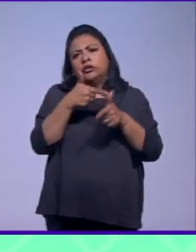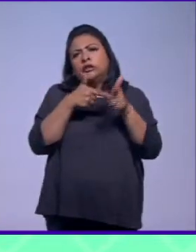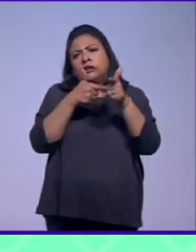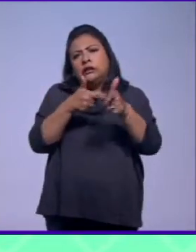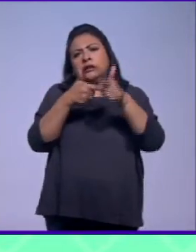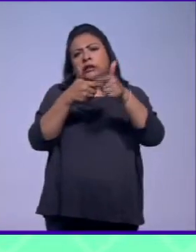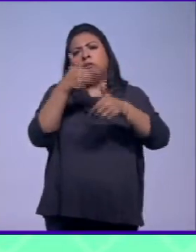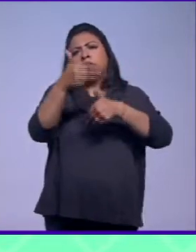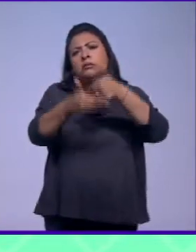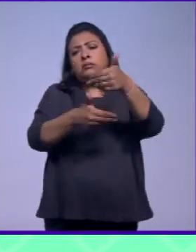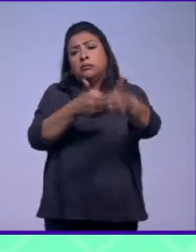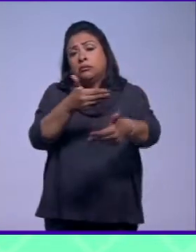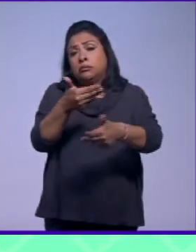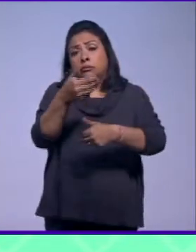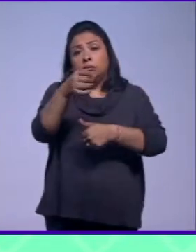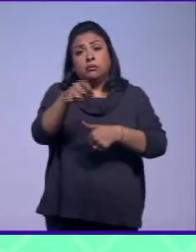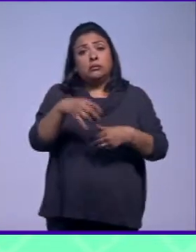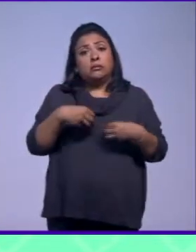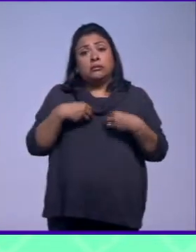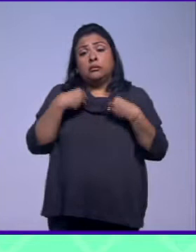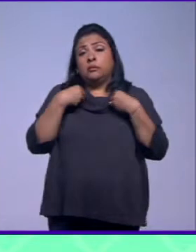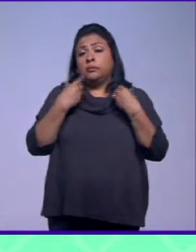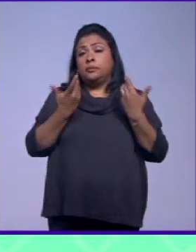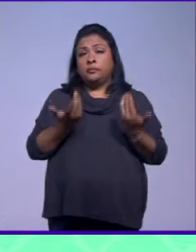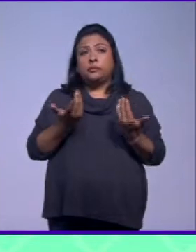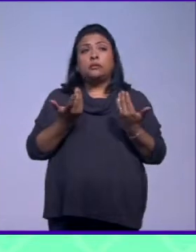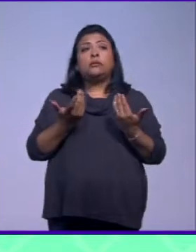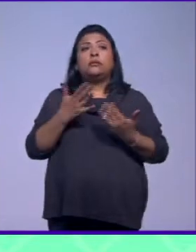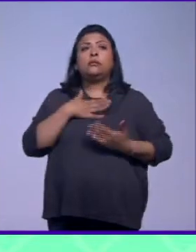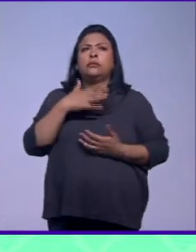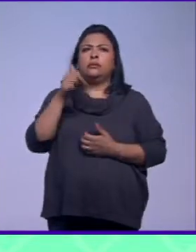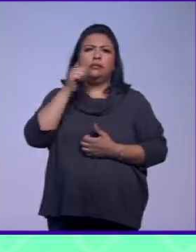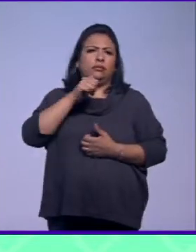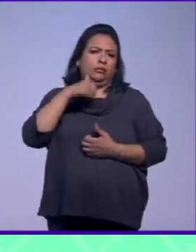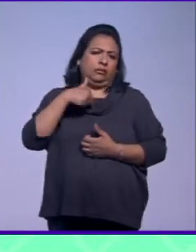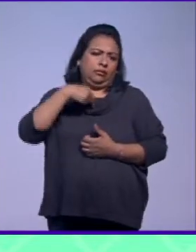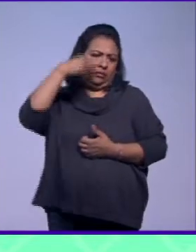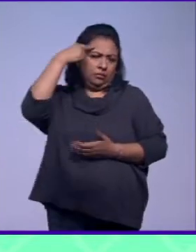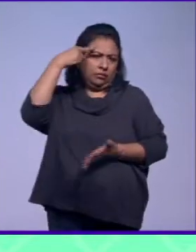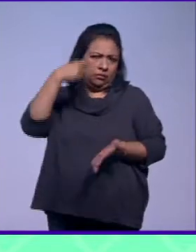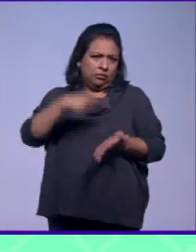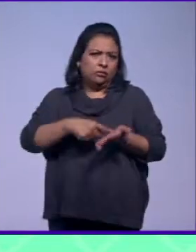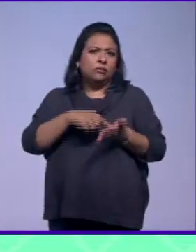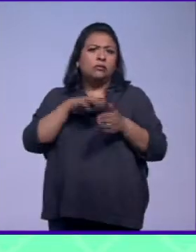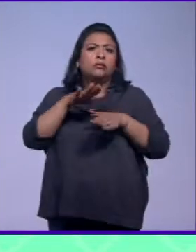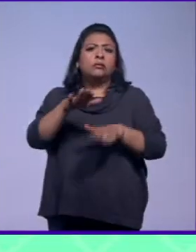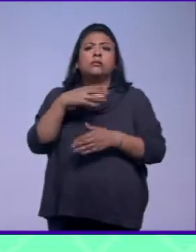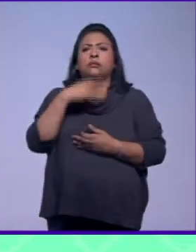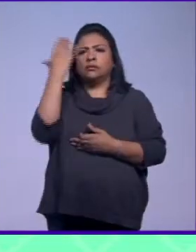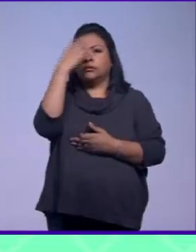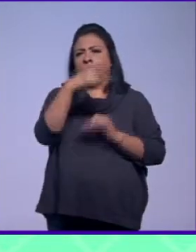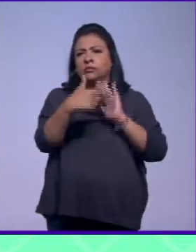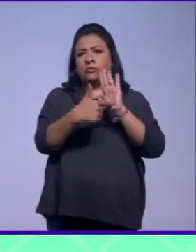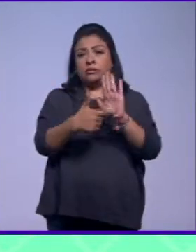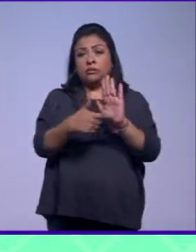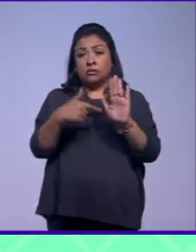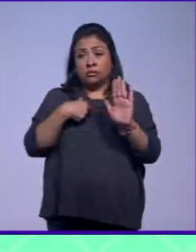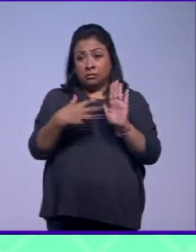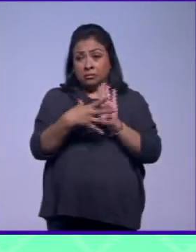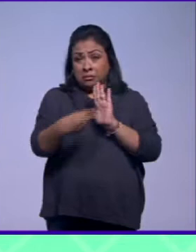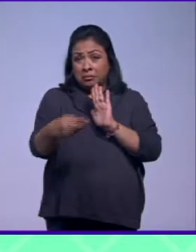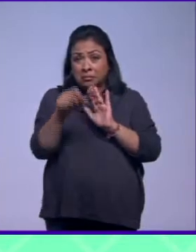eso eso es parte también de lo que yo siempre he creído en torno a un retrato uno es irrepetible